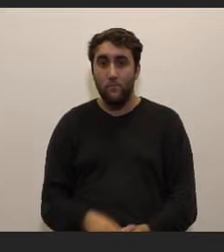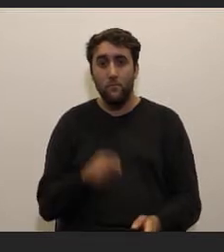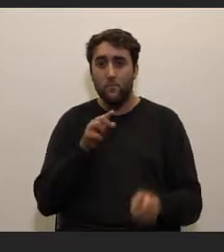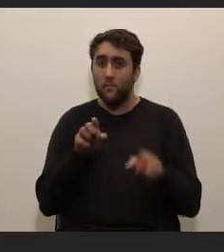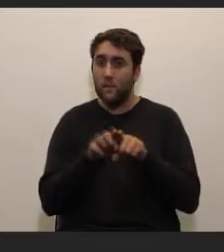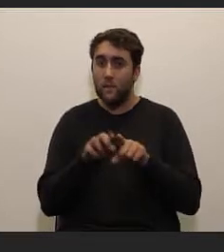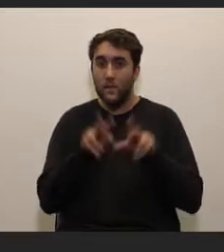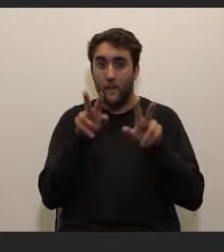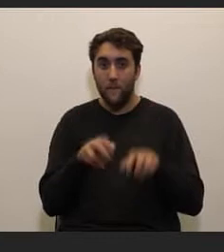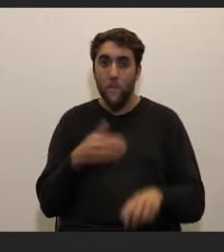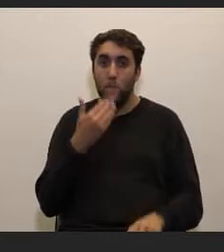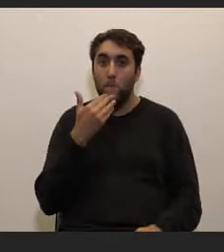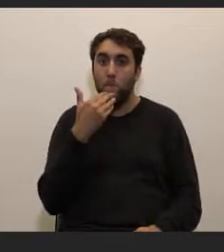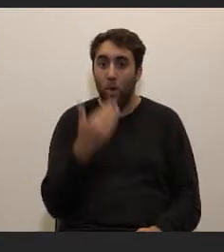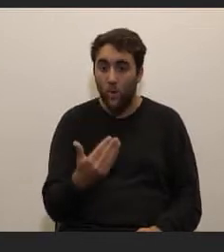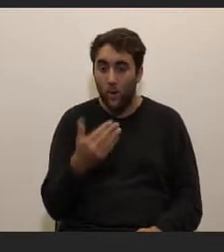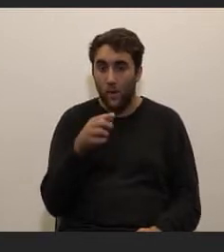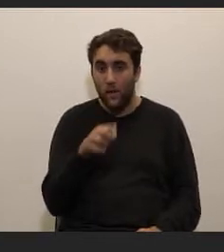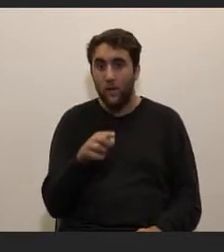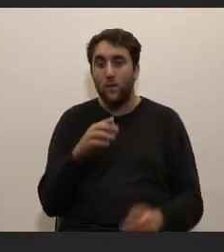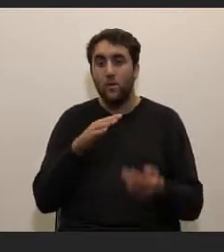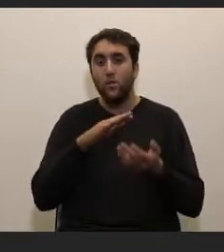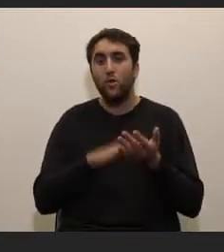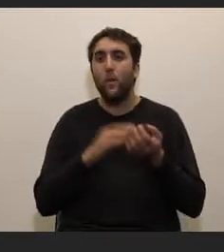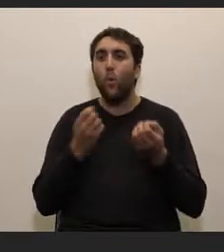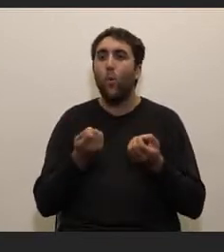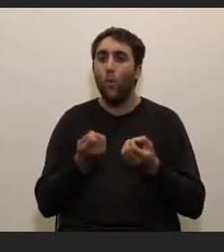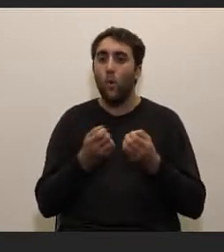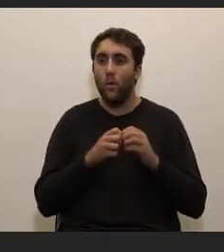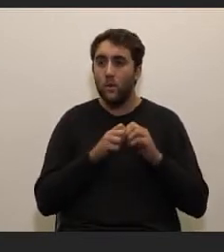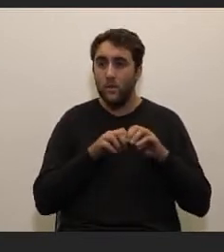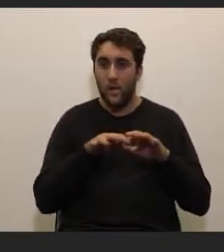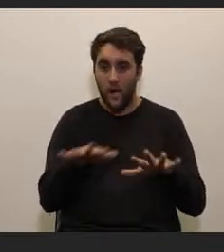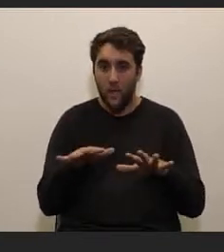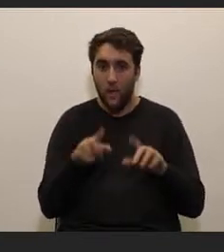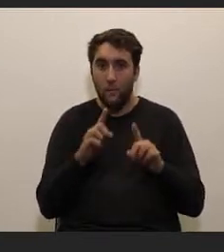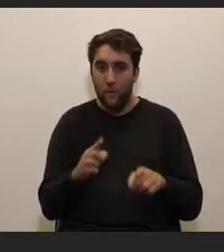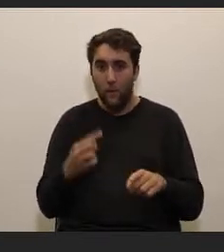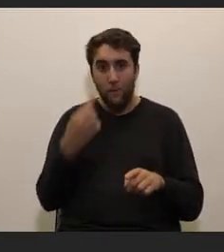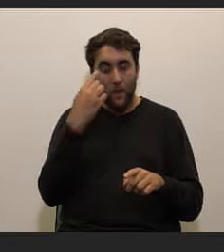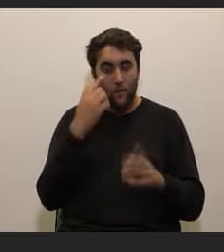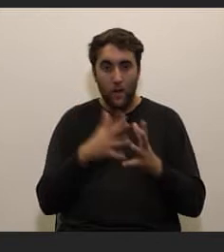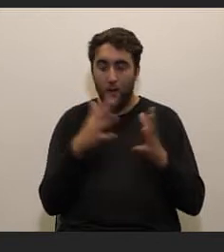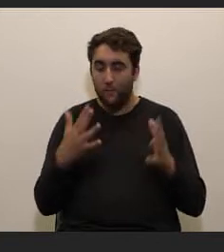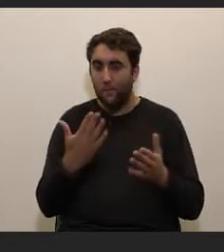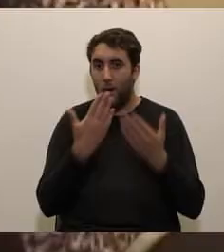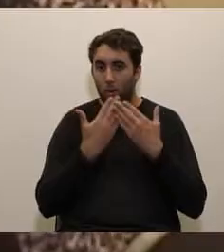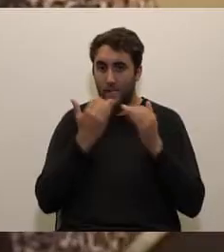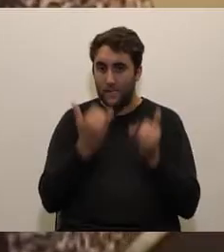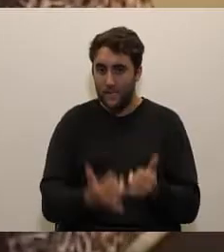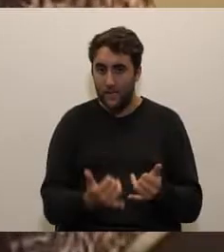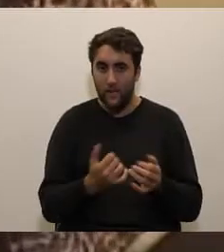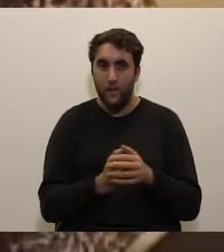Respecto a la pregunta de la llegada, ¿no? Es que creo que es una gran pregunta